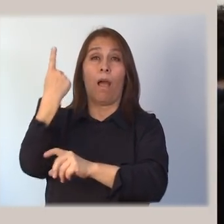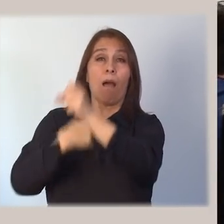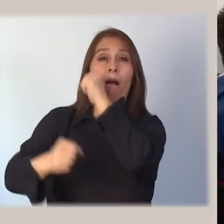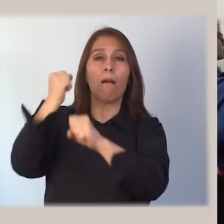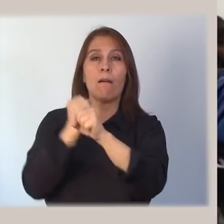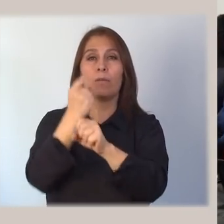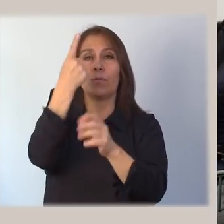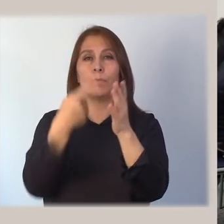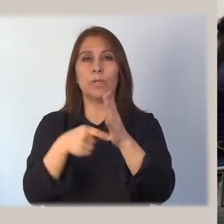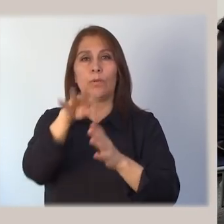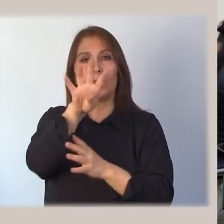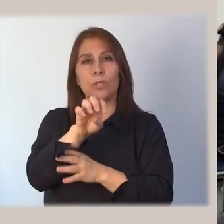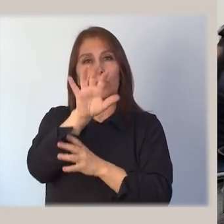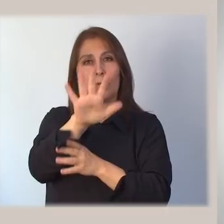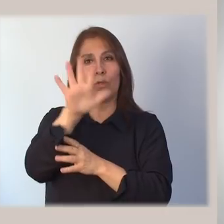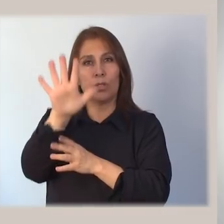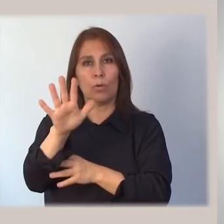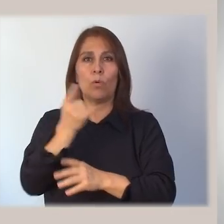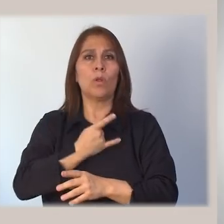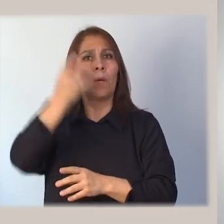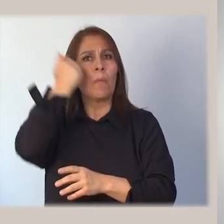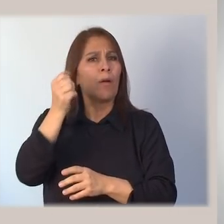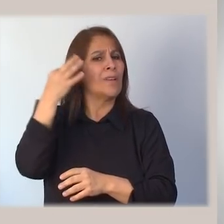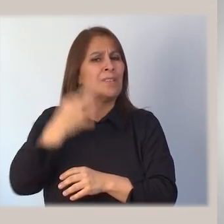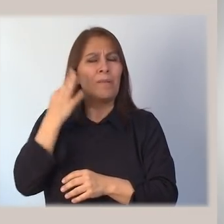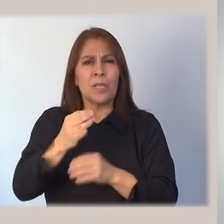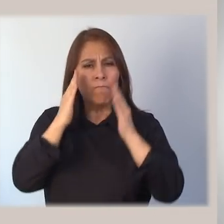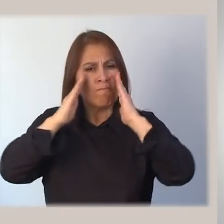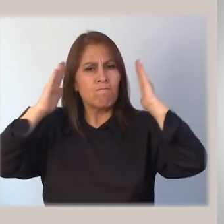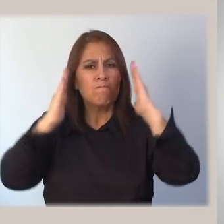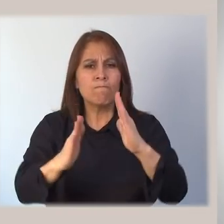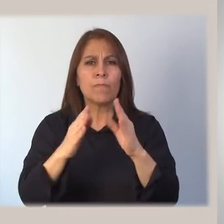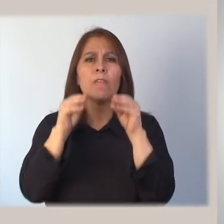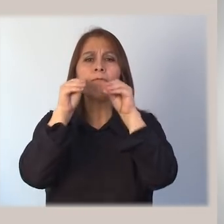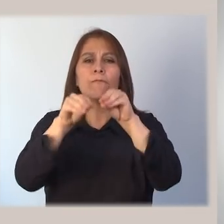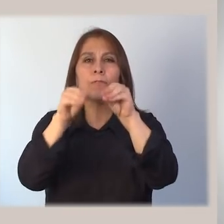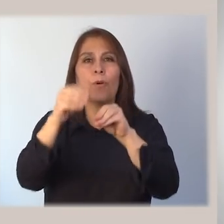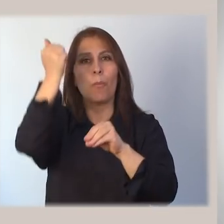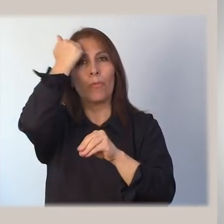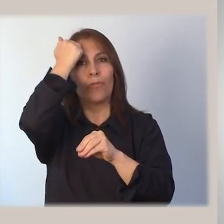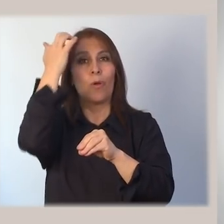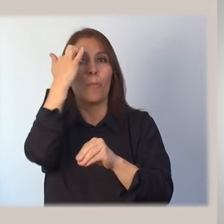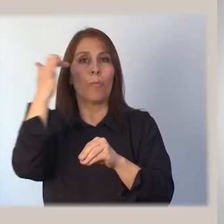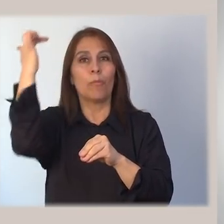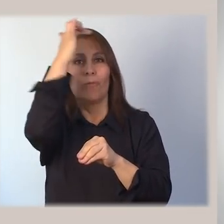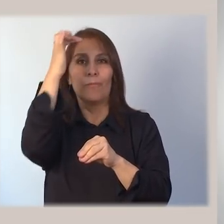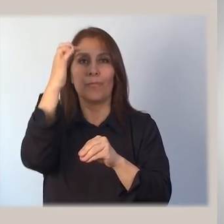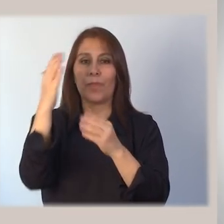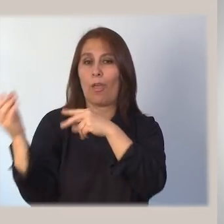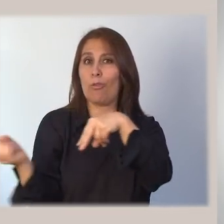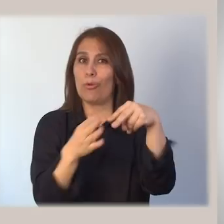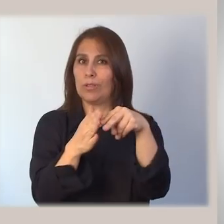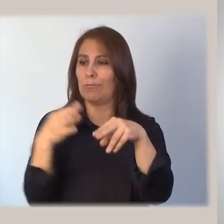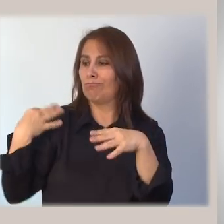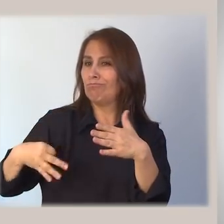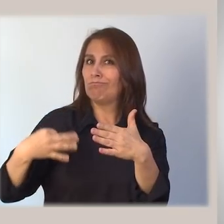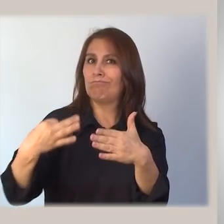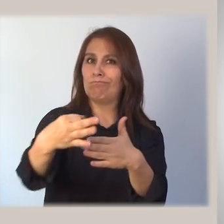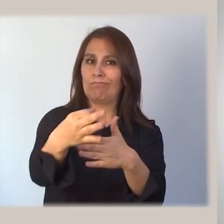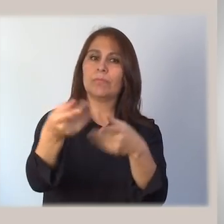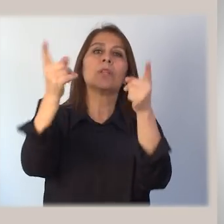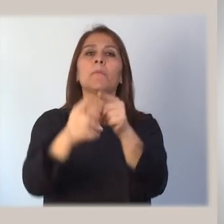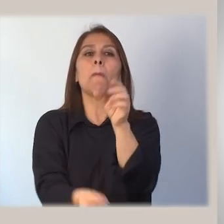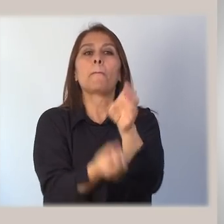educación superior que desde su fundación en el año de 1955 se ha dedicado de manera exclusiva a la formación de maestros